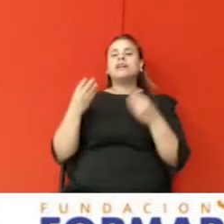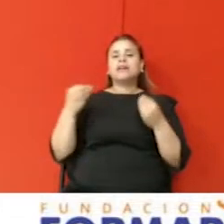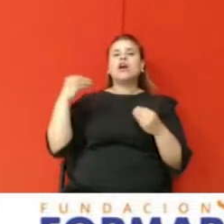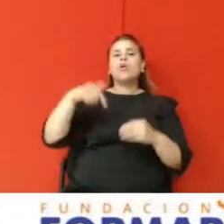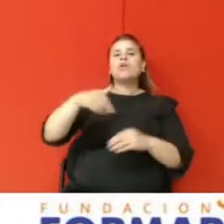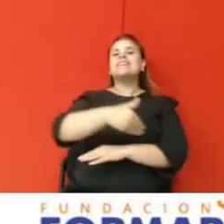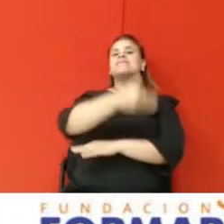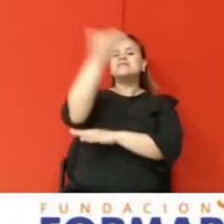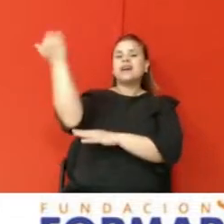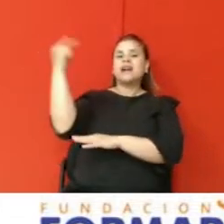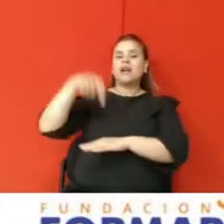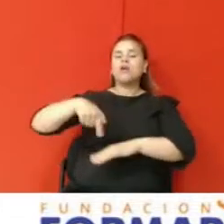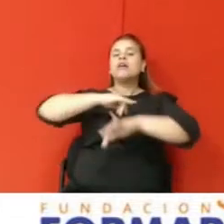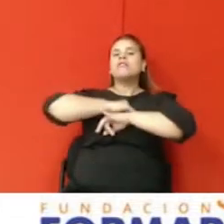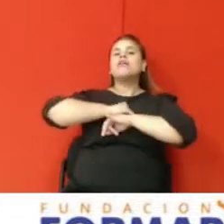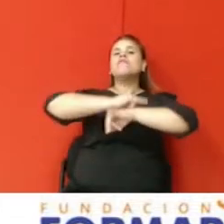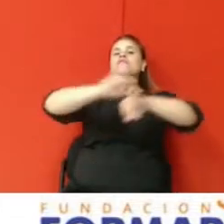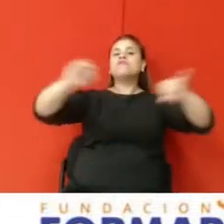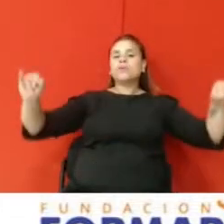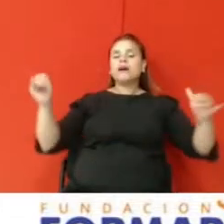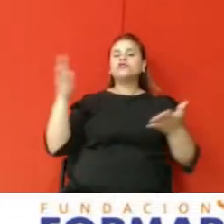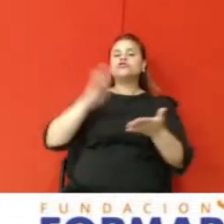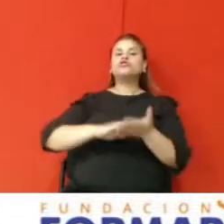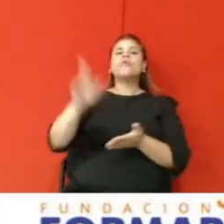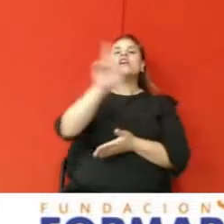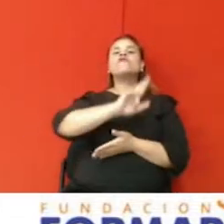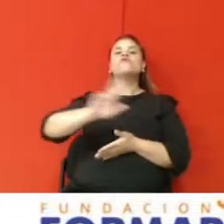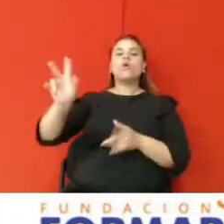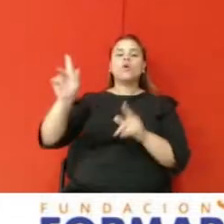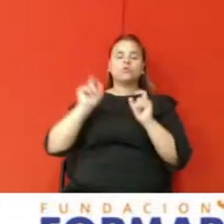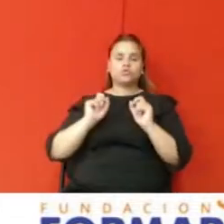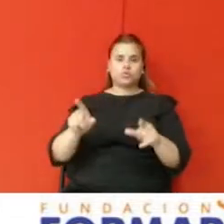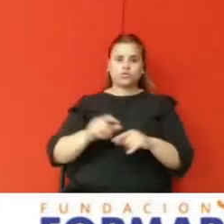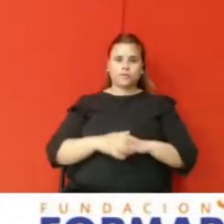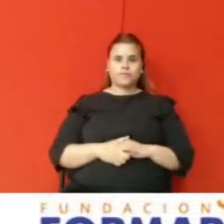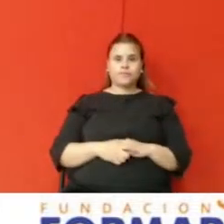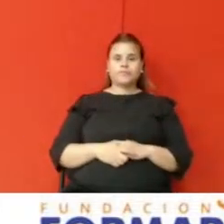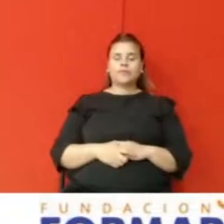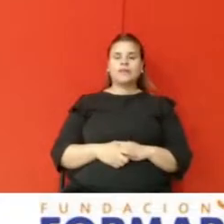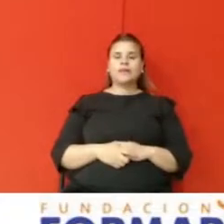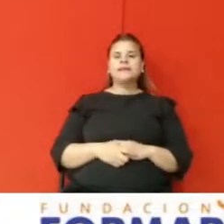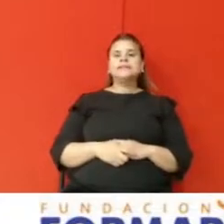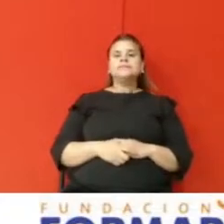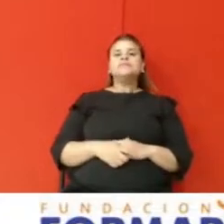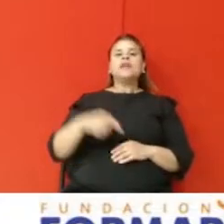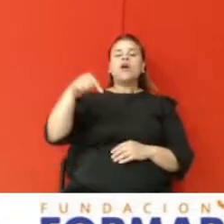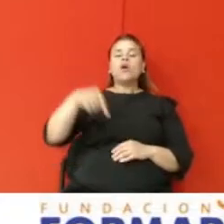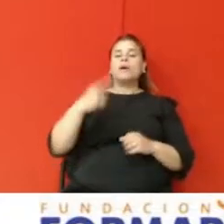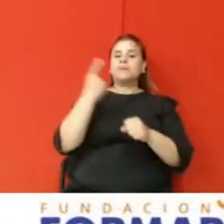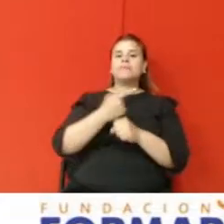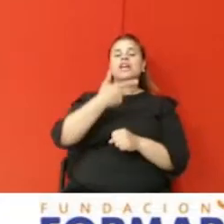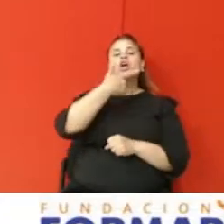en conocimiento sobre esta práctica, digamos, que nosotros realizamos. Como definición, decimos que la